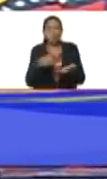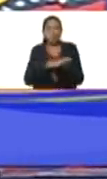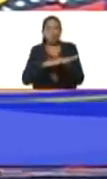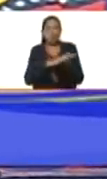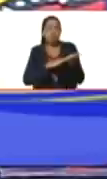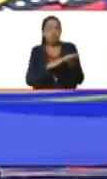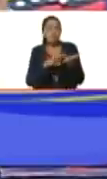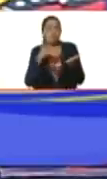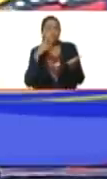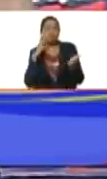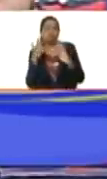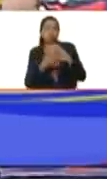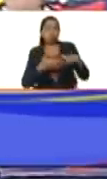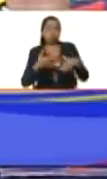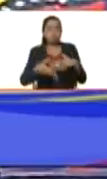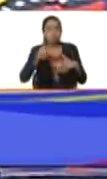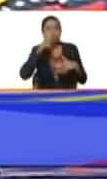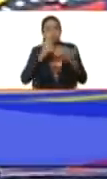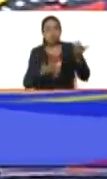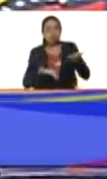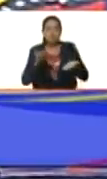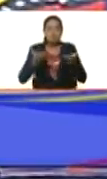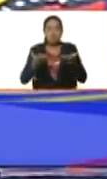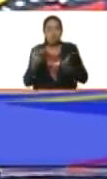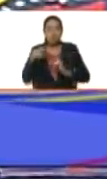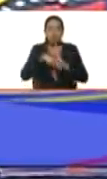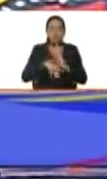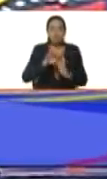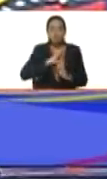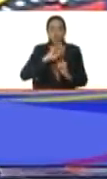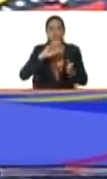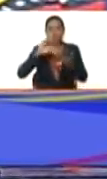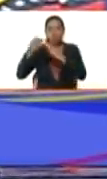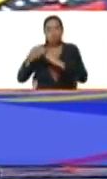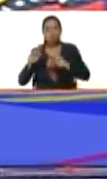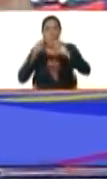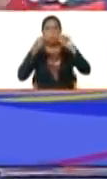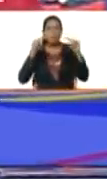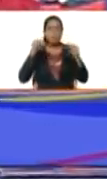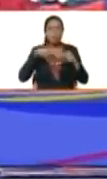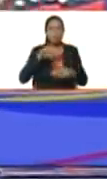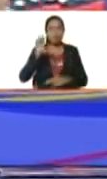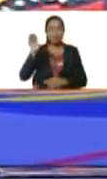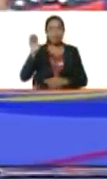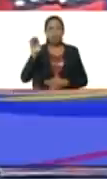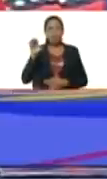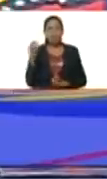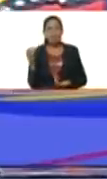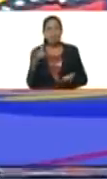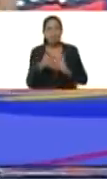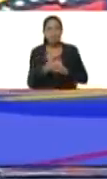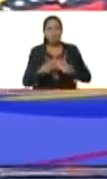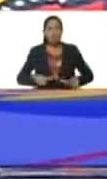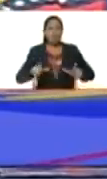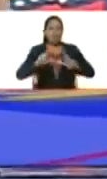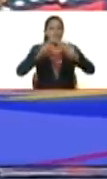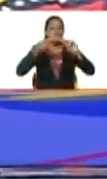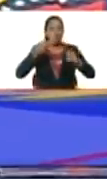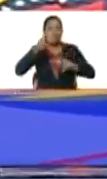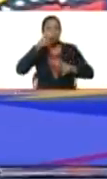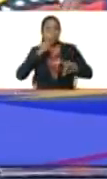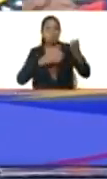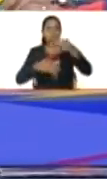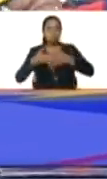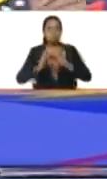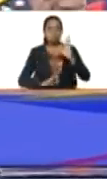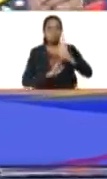al tema de la seguridad y la estabilidad interna de las comunidades y la paz del país son los cuadrantes de paz, construir los